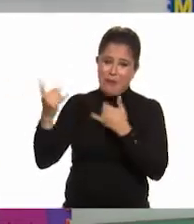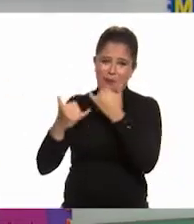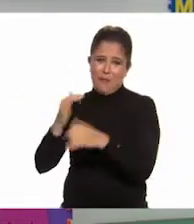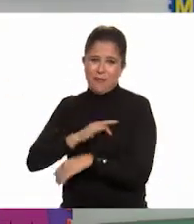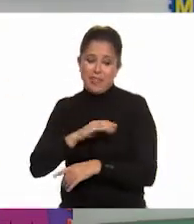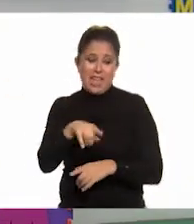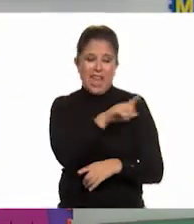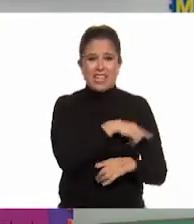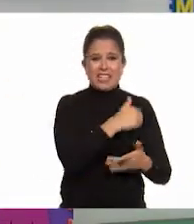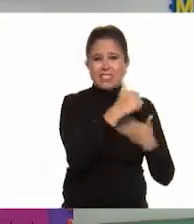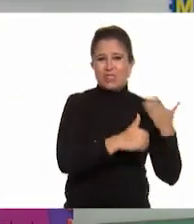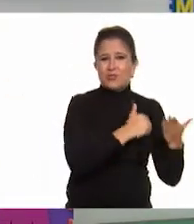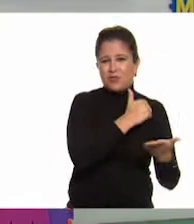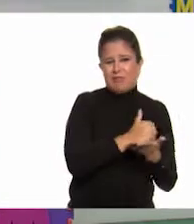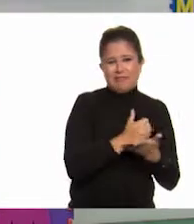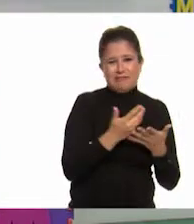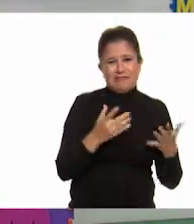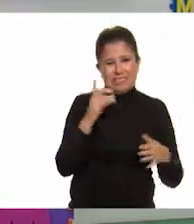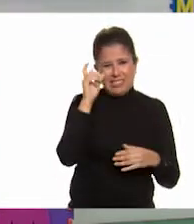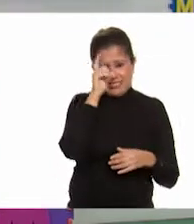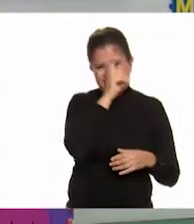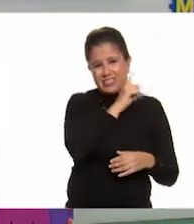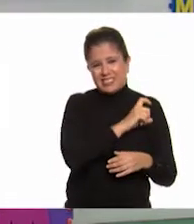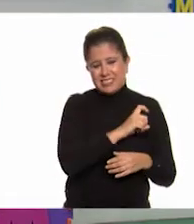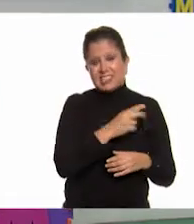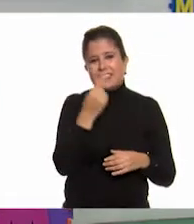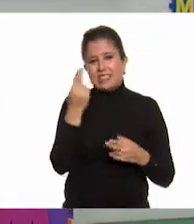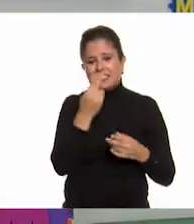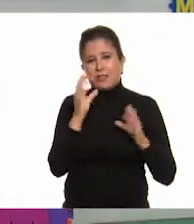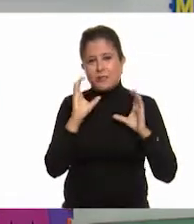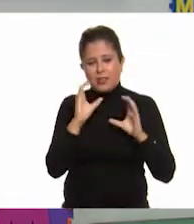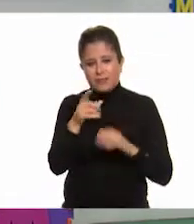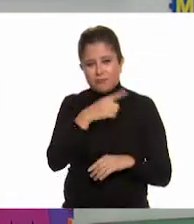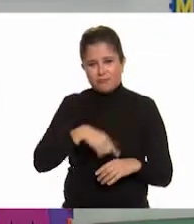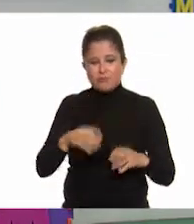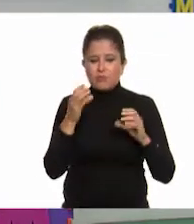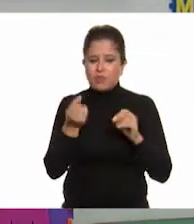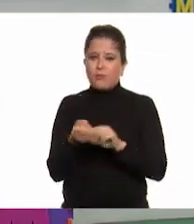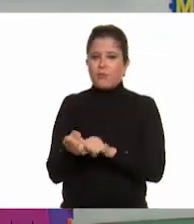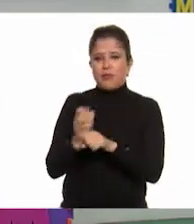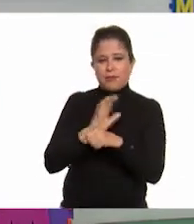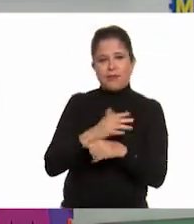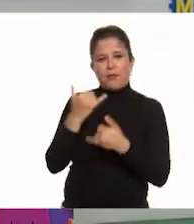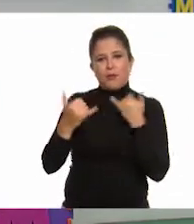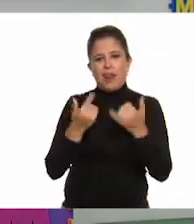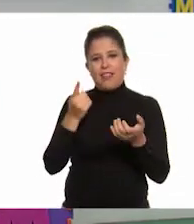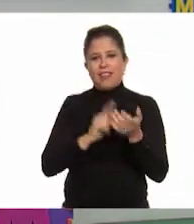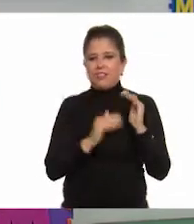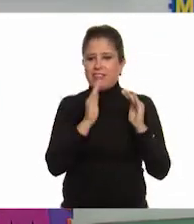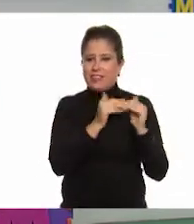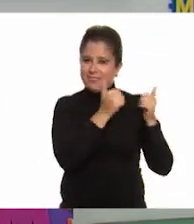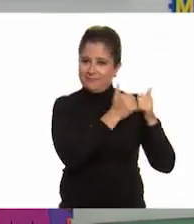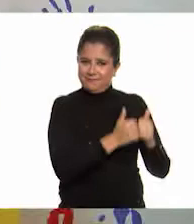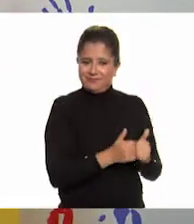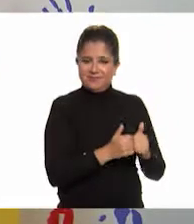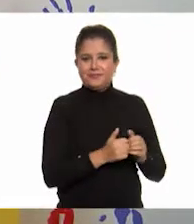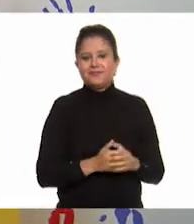abiertos, pero ahorita, bueno, hay que cuidarnos mucho por la pandemia y jugar en nuestra casa. Sí, sí, sí.